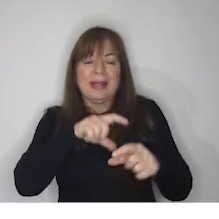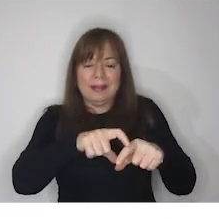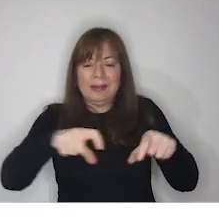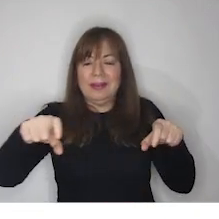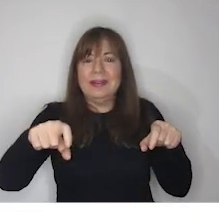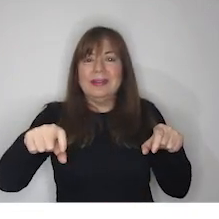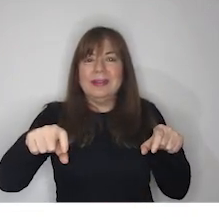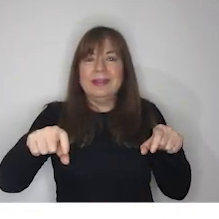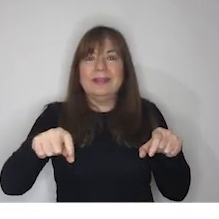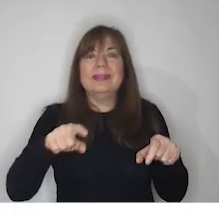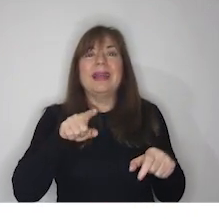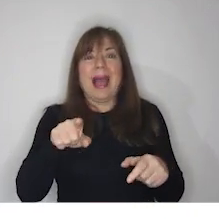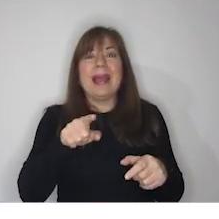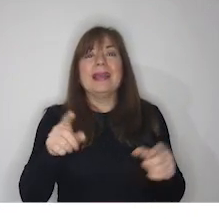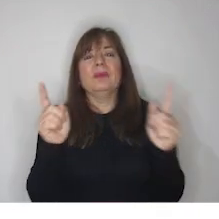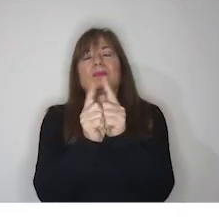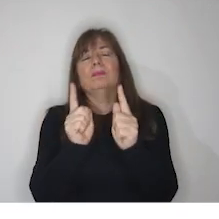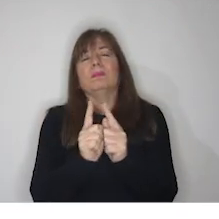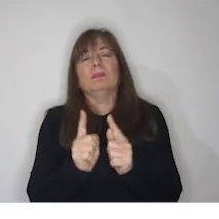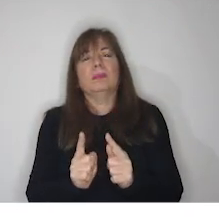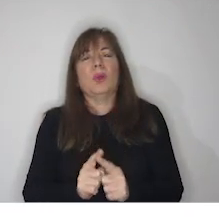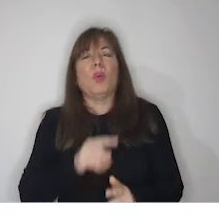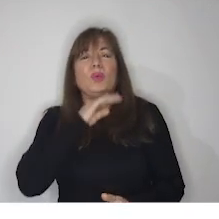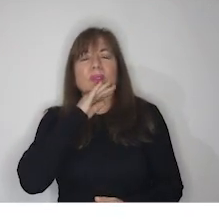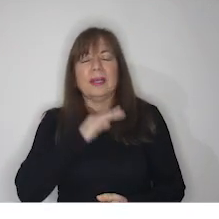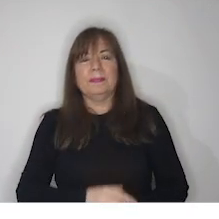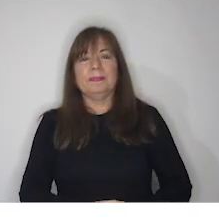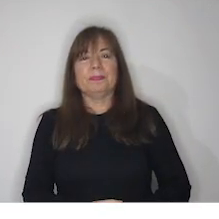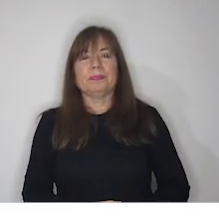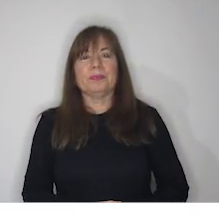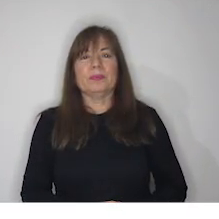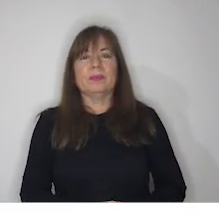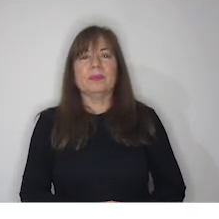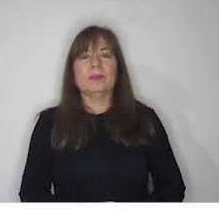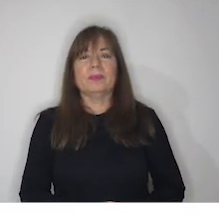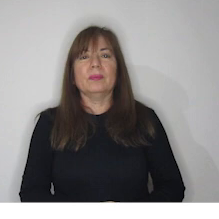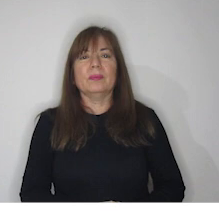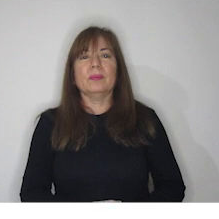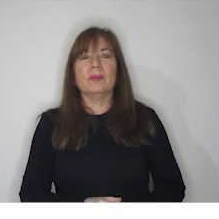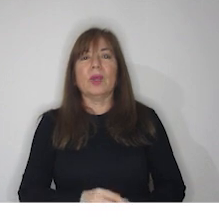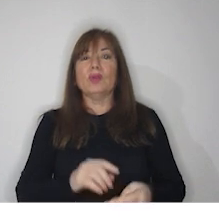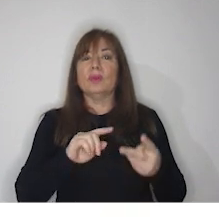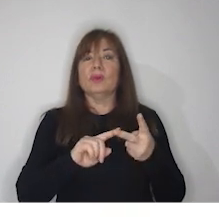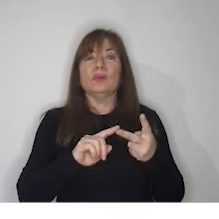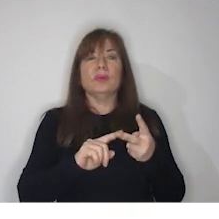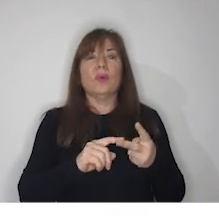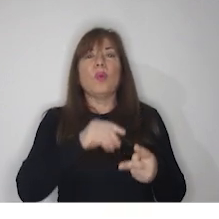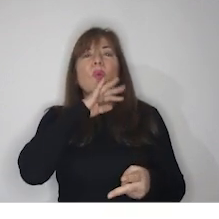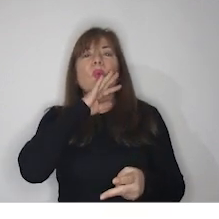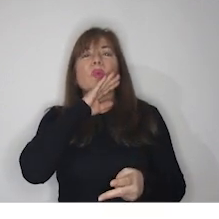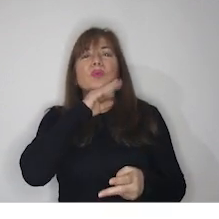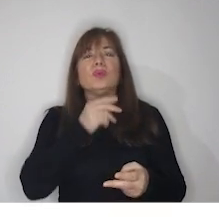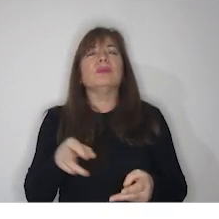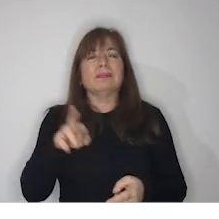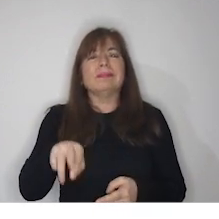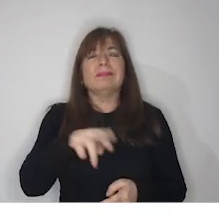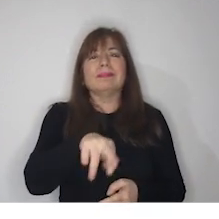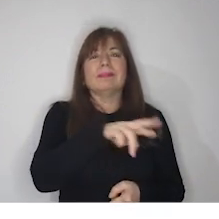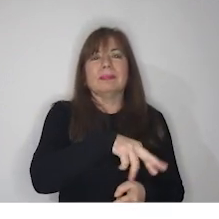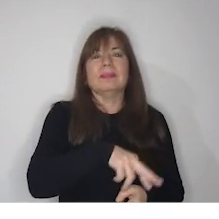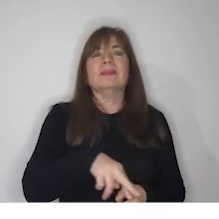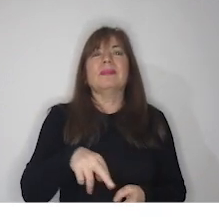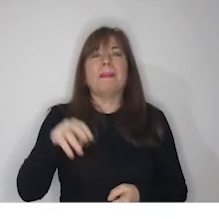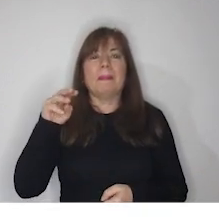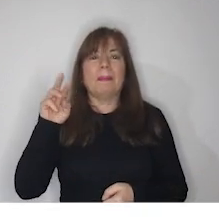toalla higiénica. Aquí te dejaremos de forma resumida lo que más se utiliza. 2.1. Insumos de uso